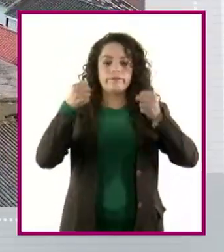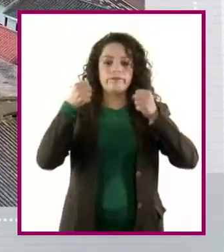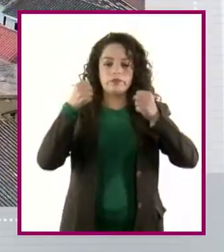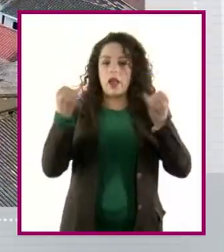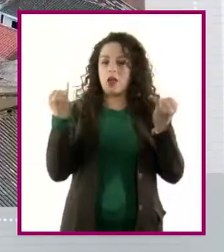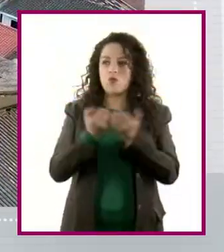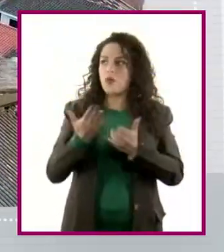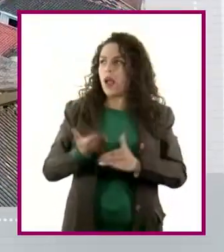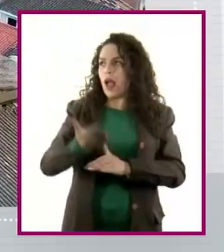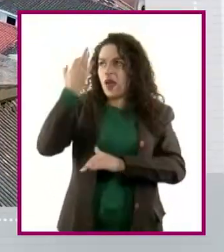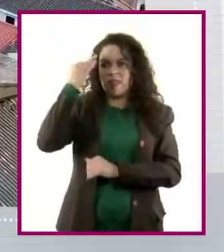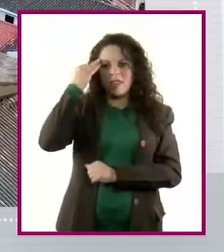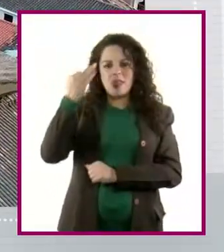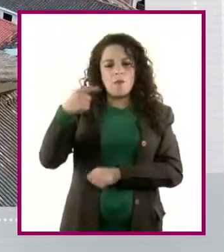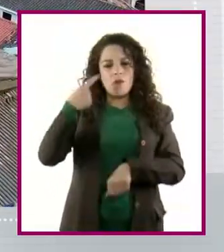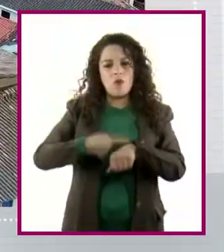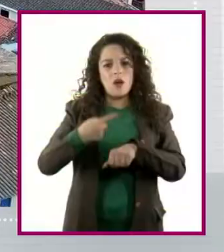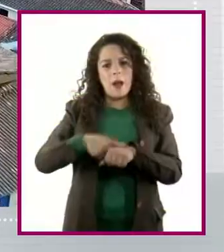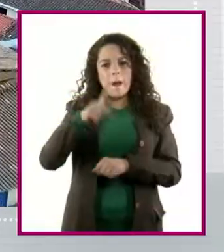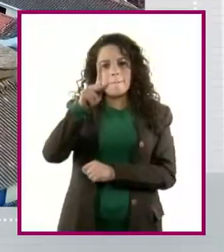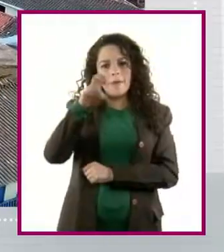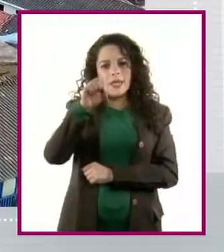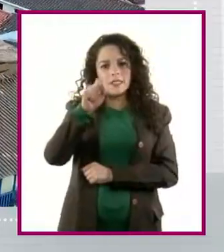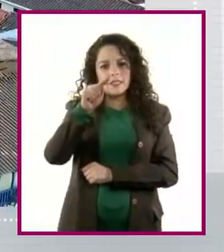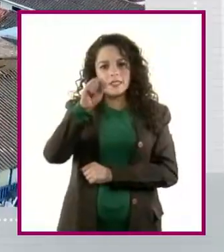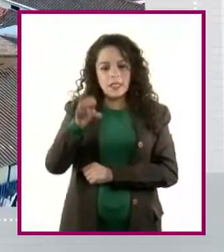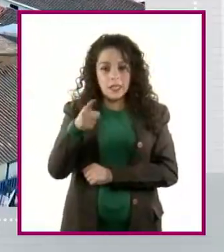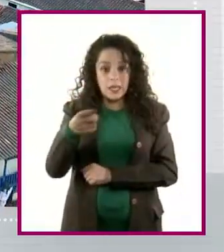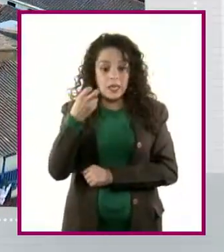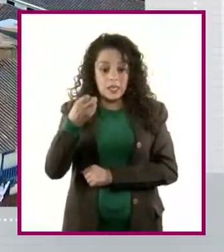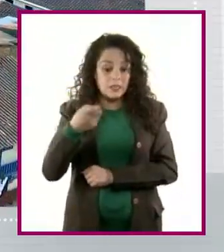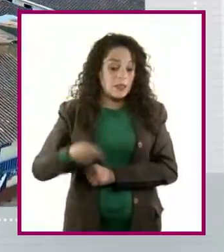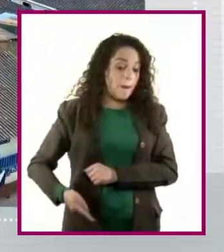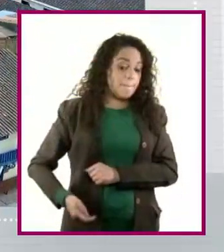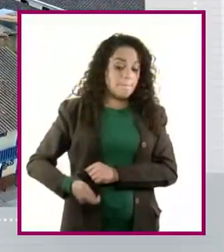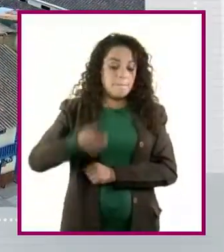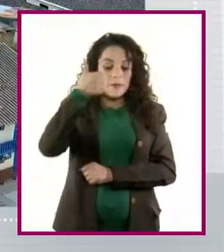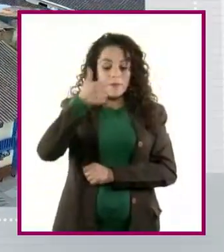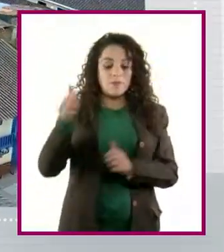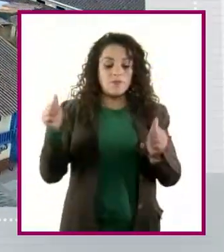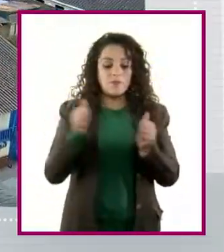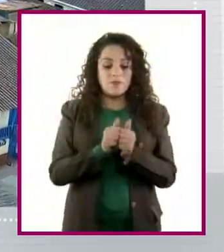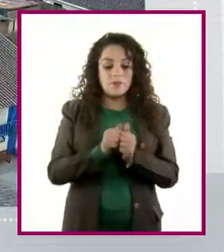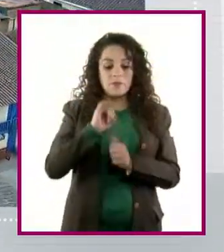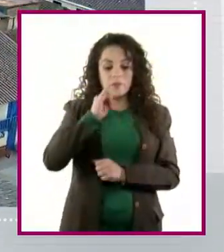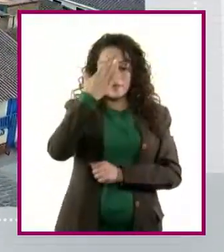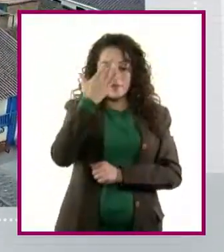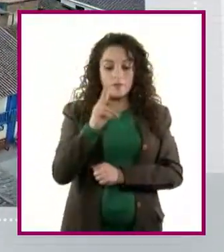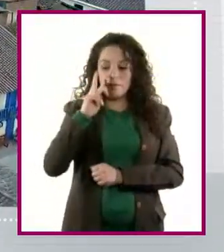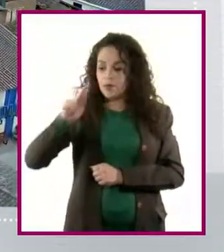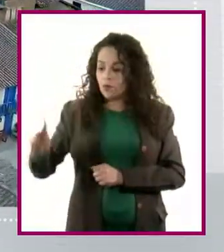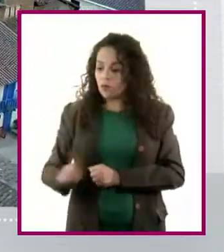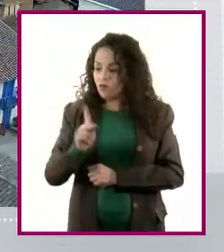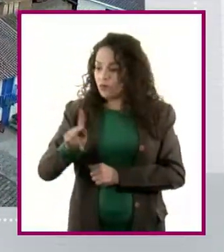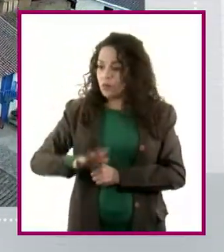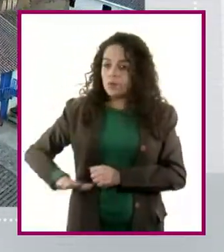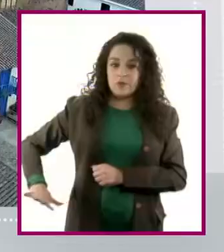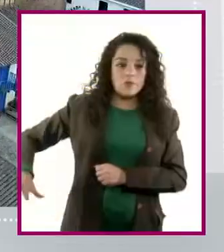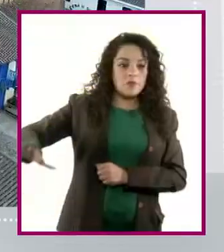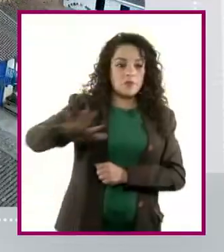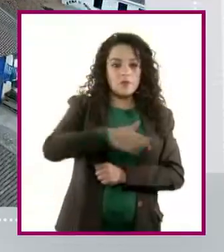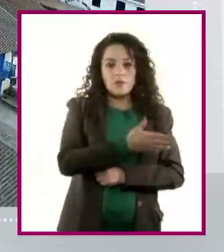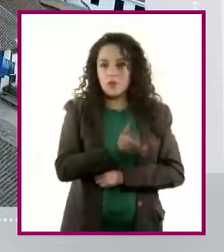peste, sí, se había hecho por primera vez un encuentro con todas las imágenes y recorrido las calles del pueblo, pues